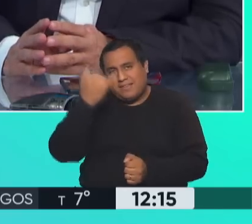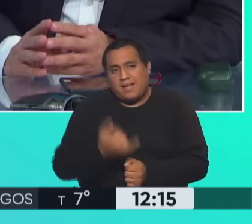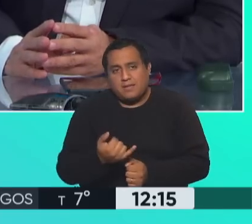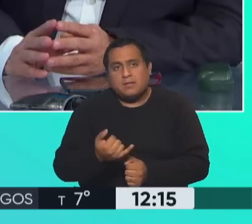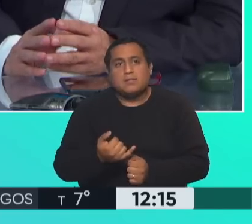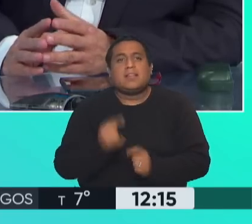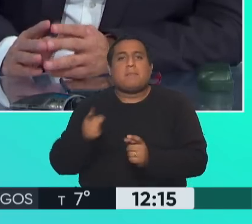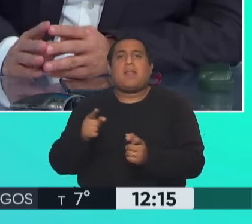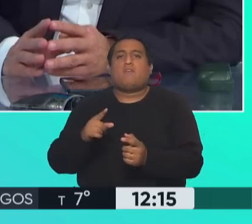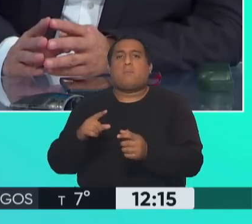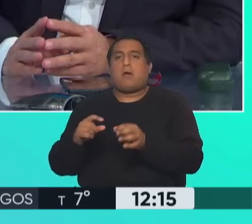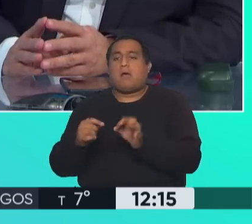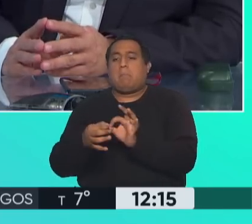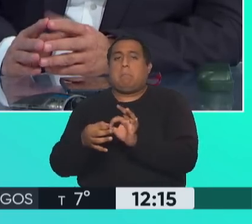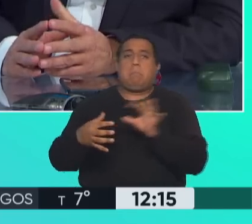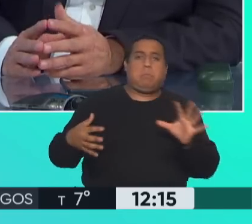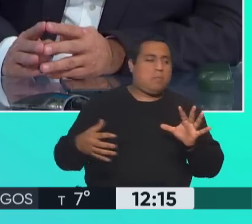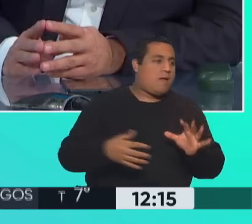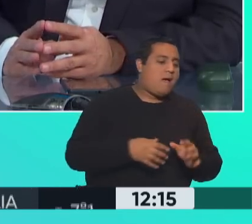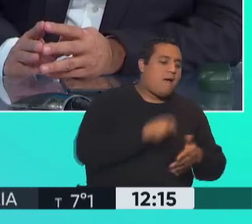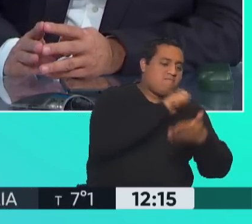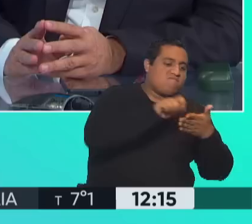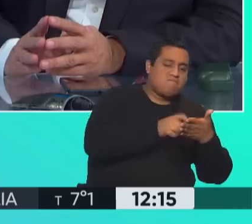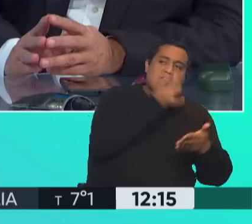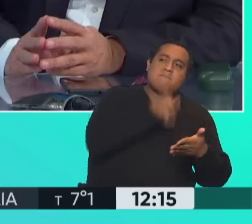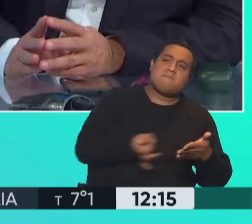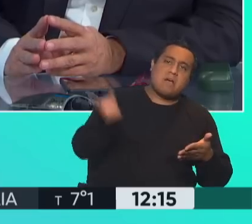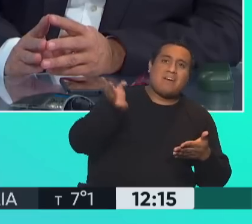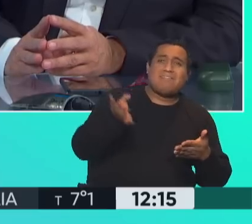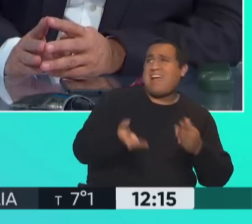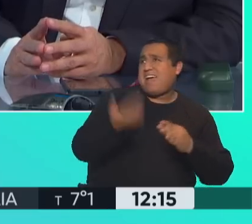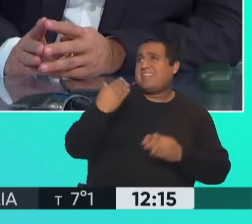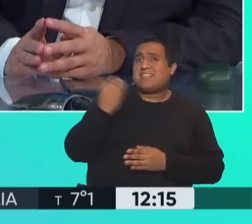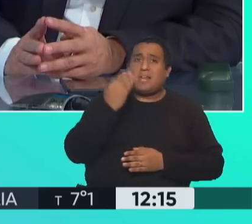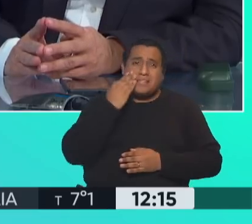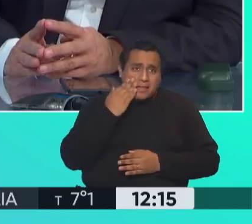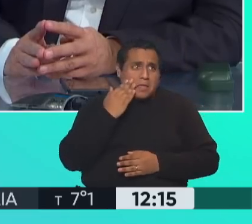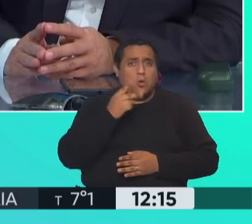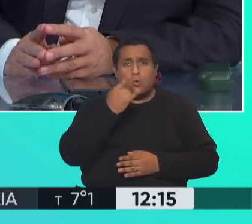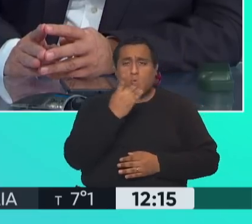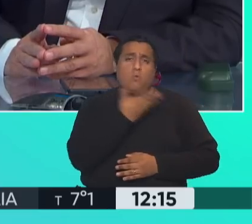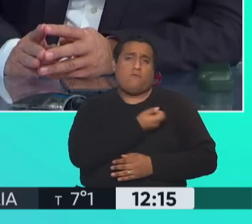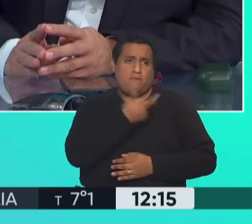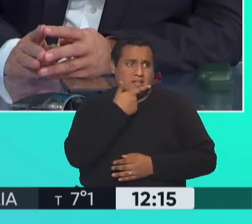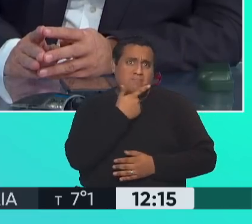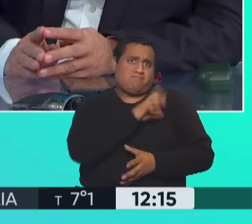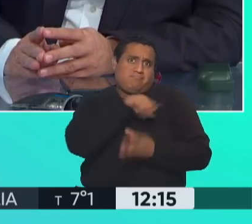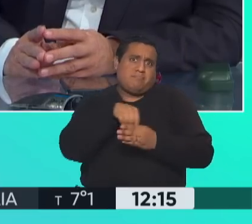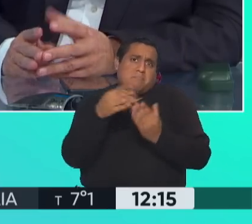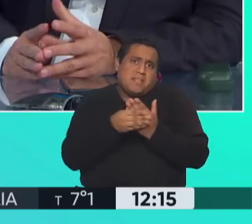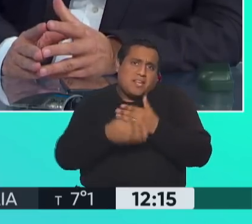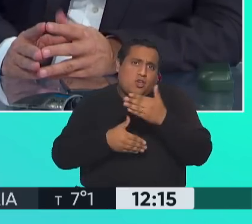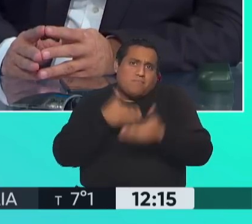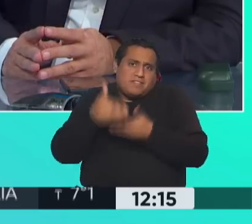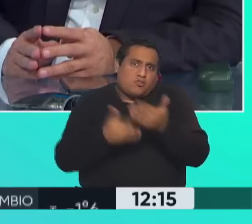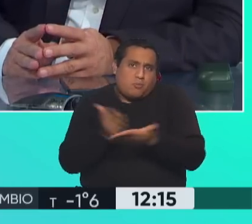empezar a tirar piedras, digo, Es muy ¿no? llamativo. Porque también es cierto que Sí. hasta el sábado a la tarde Matías Culfas integraba el Gabinete Nacional, era el ministro de Desarrollo Productivo,